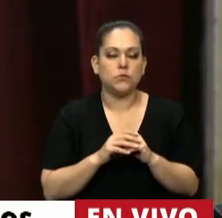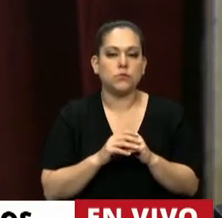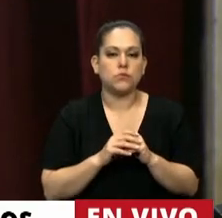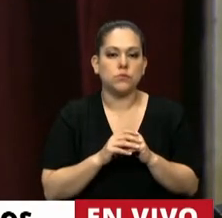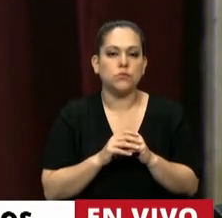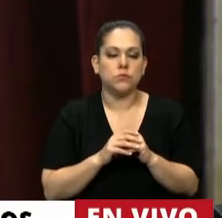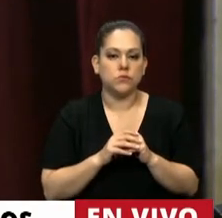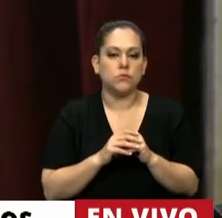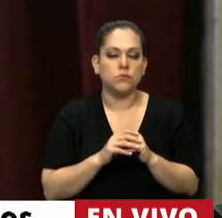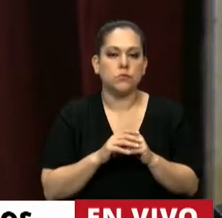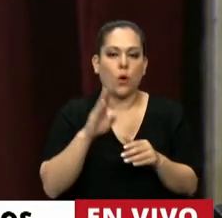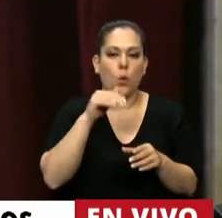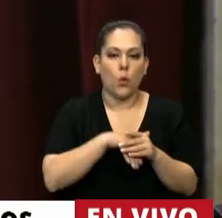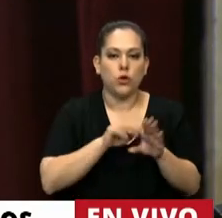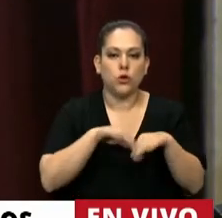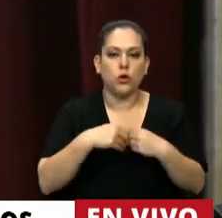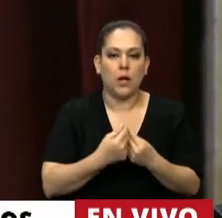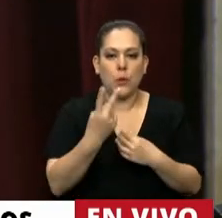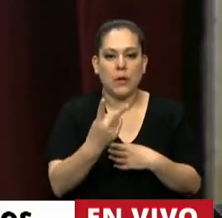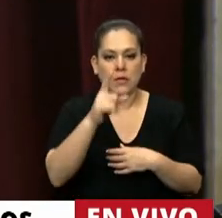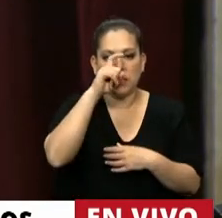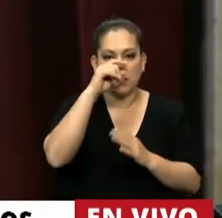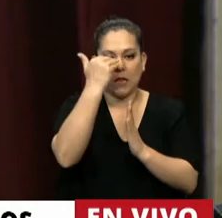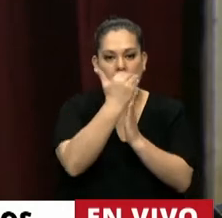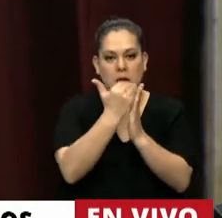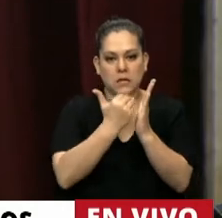el sentido de su voto a 27 diputados